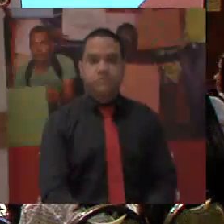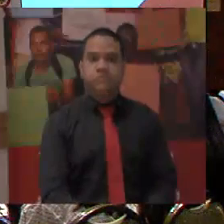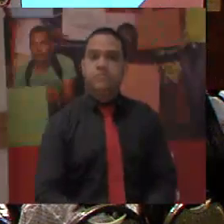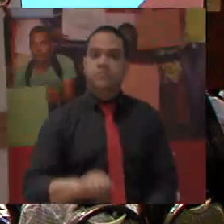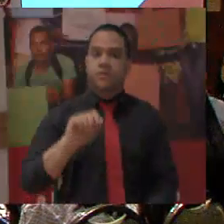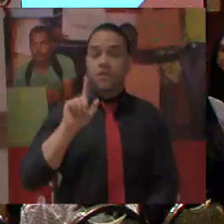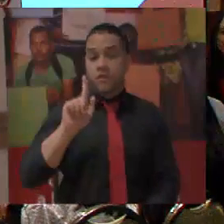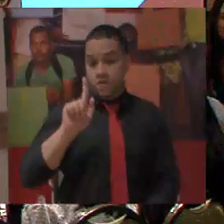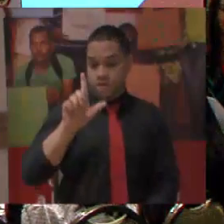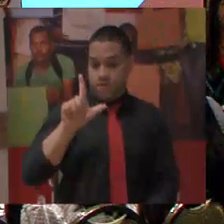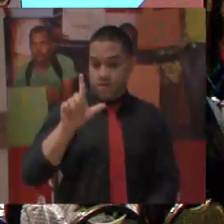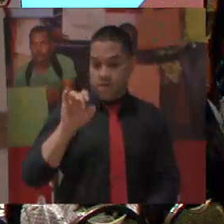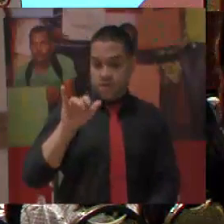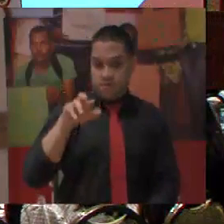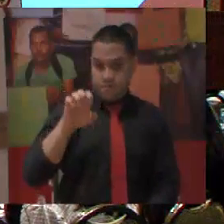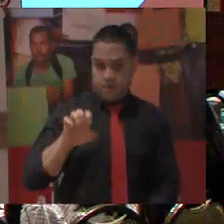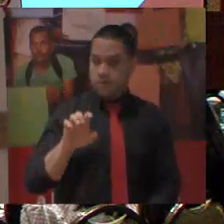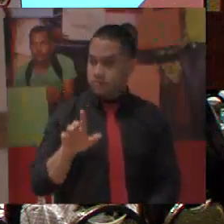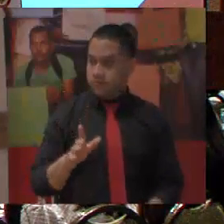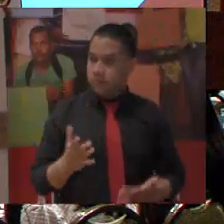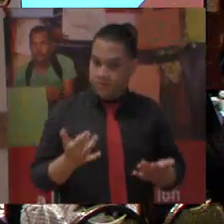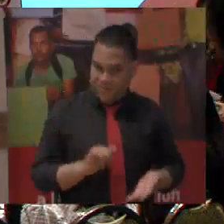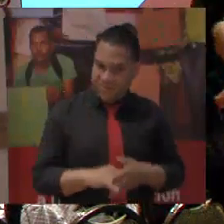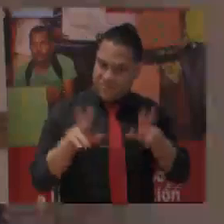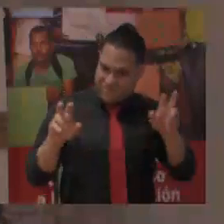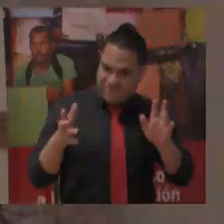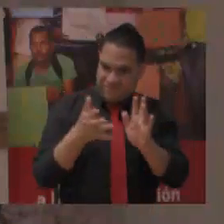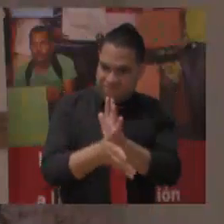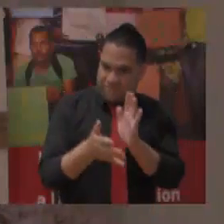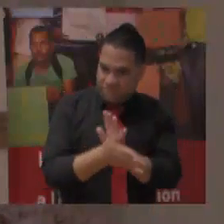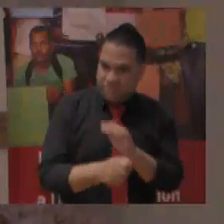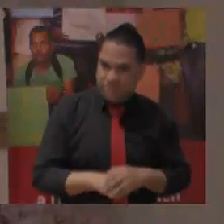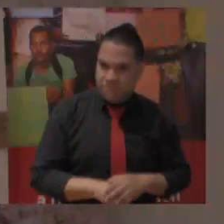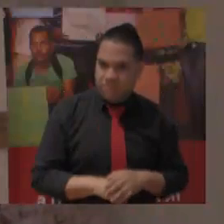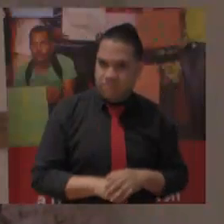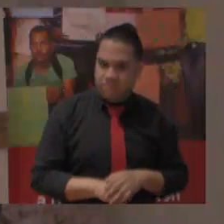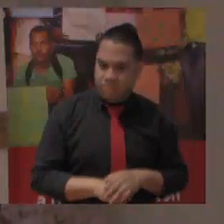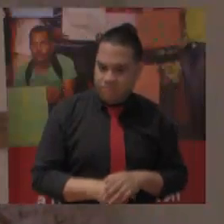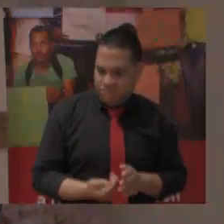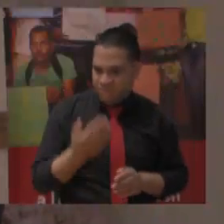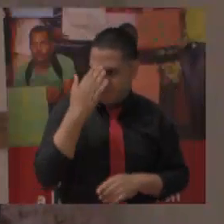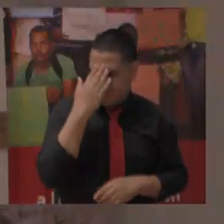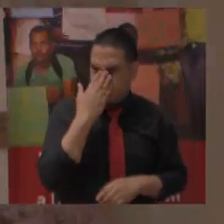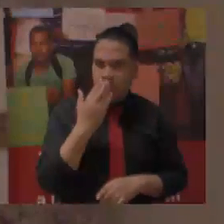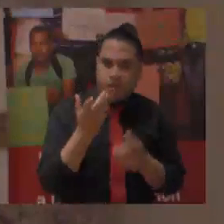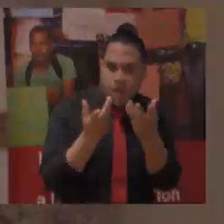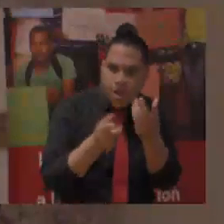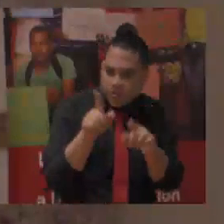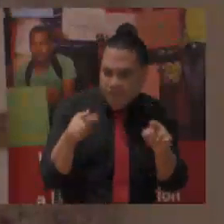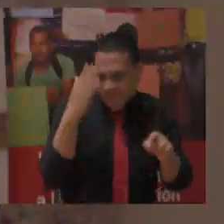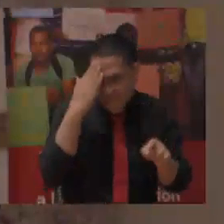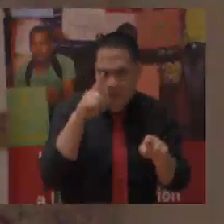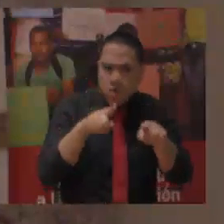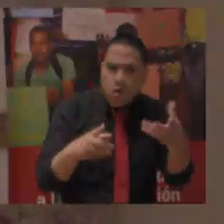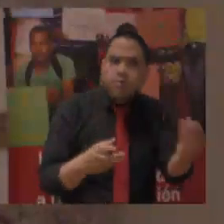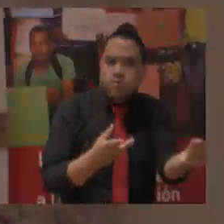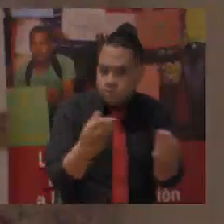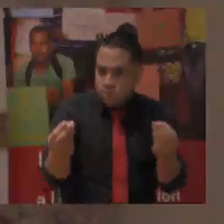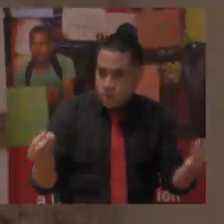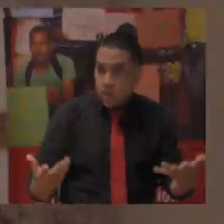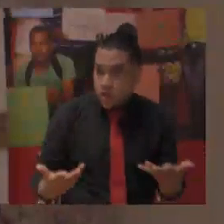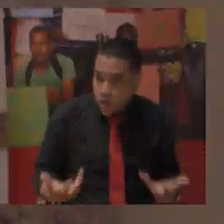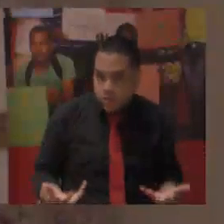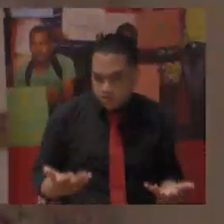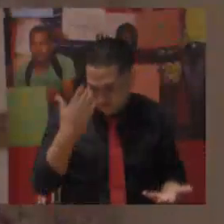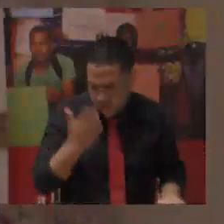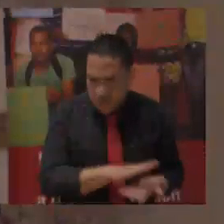Felipe, precisamente en esta lógica de unir tantas voluntades de tantos sectores y de entender que la paz es algo que se tiene